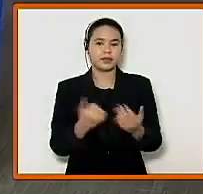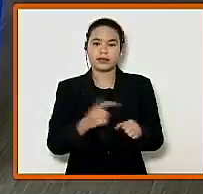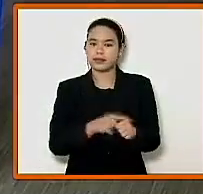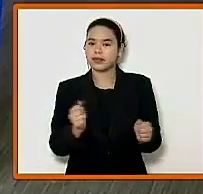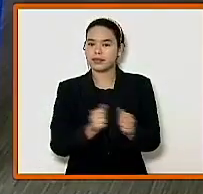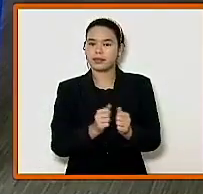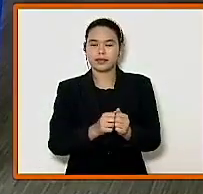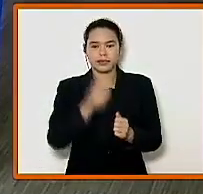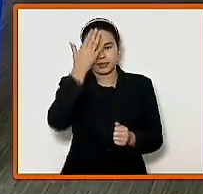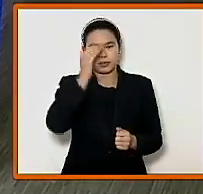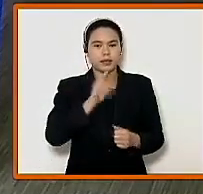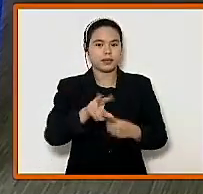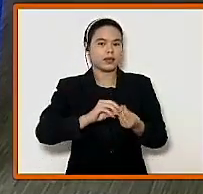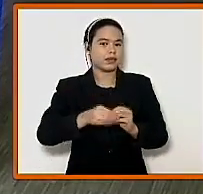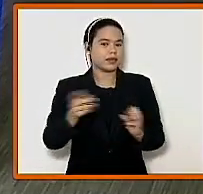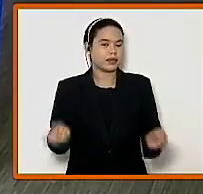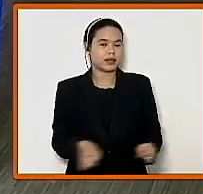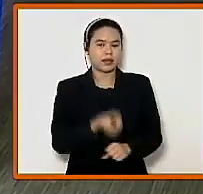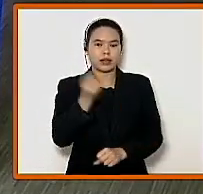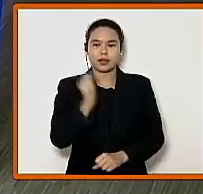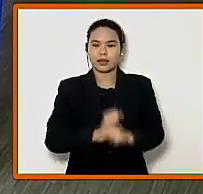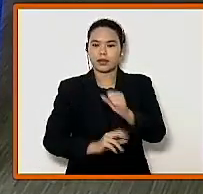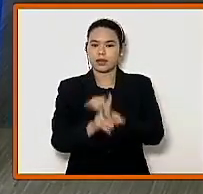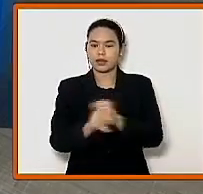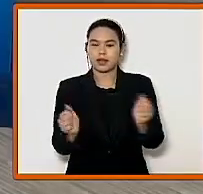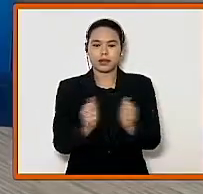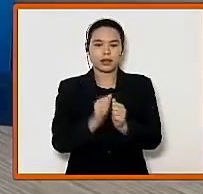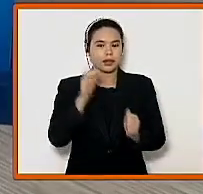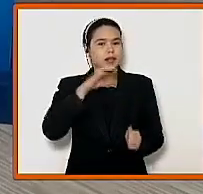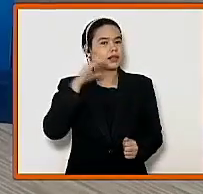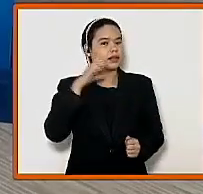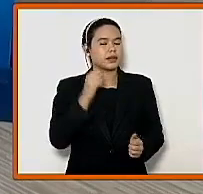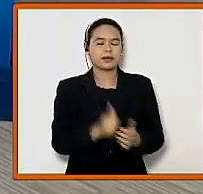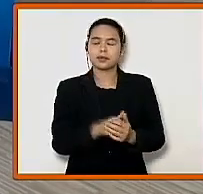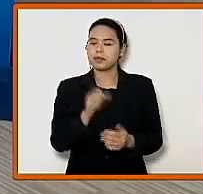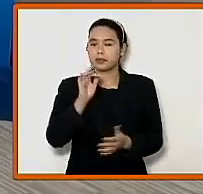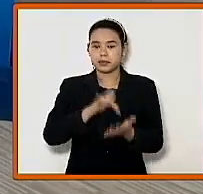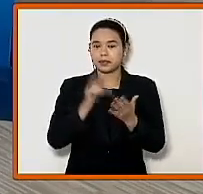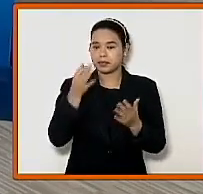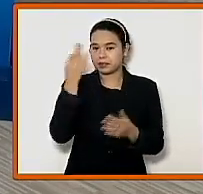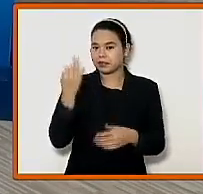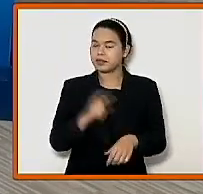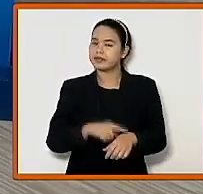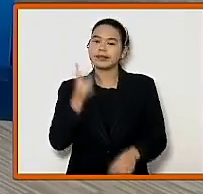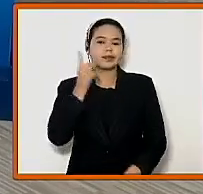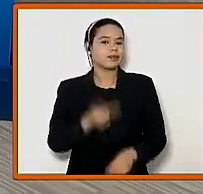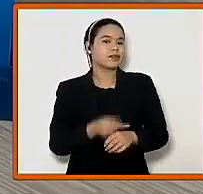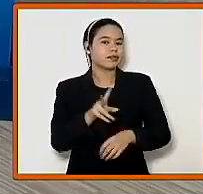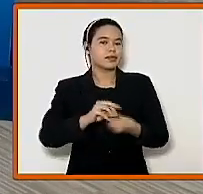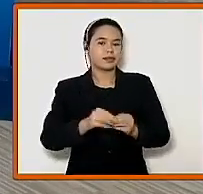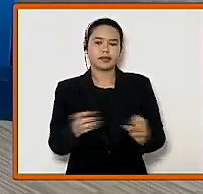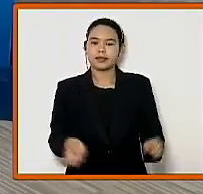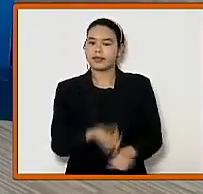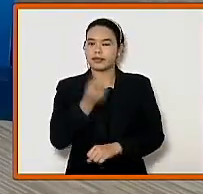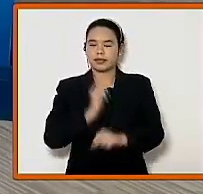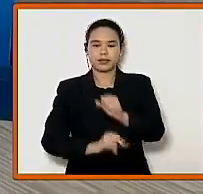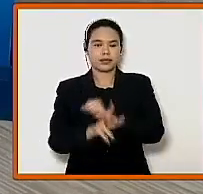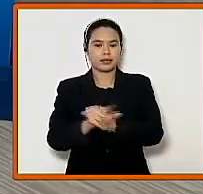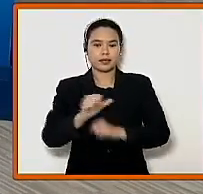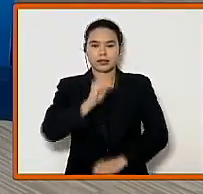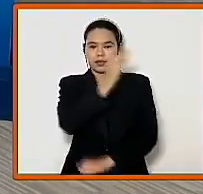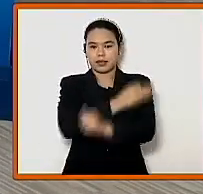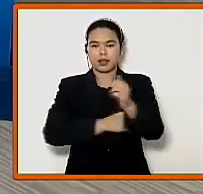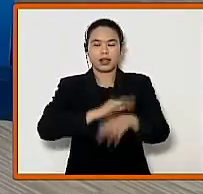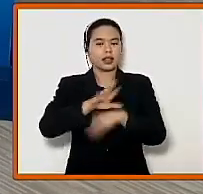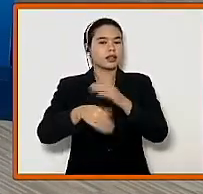Es momento de conocer los tres números ganadores en Pega 3 con Cecilia Rosell. Muchas gracias, Francine. Es momento de conocer los números ganadores en Pega 3 en esta tarde.